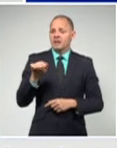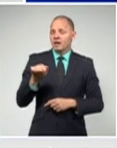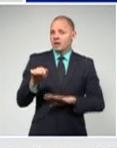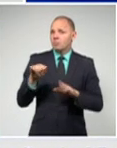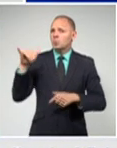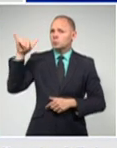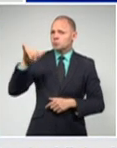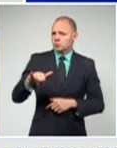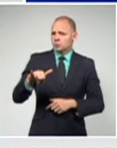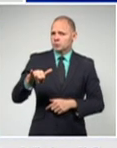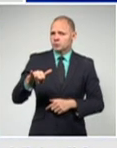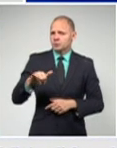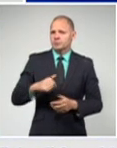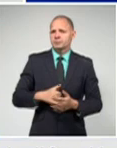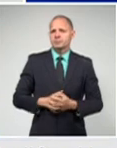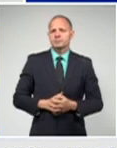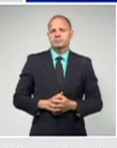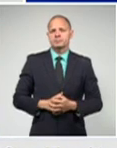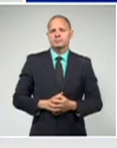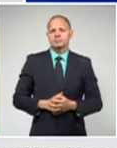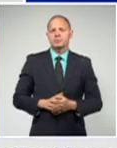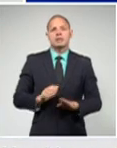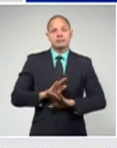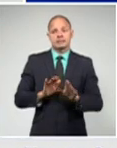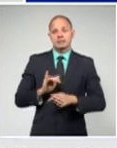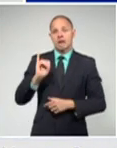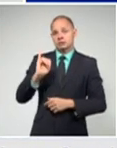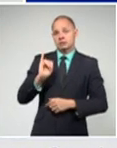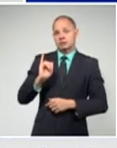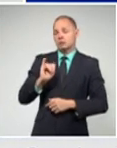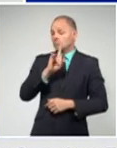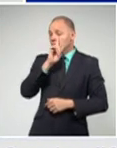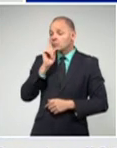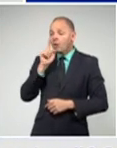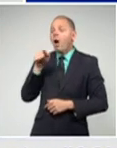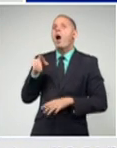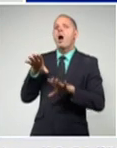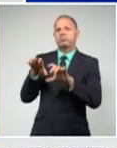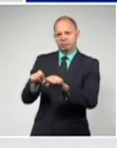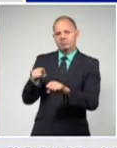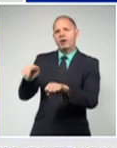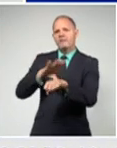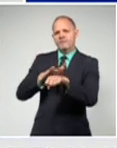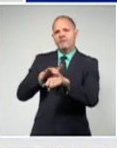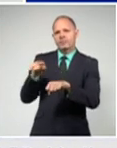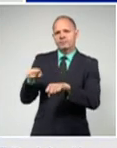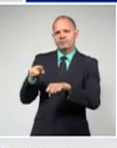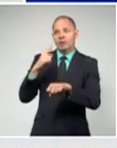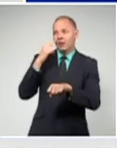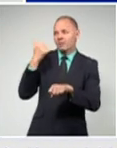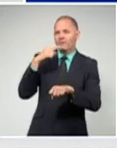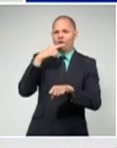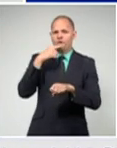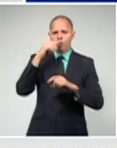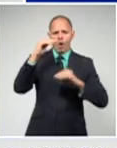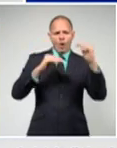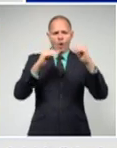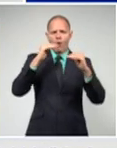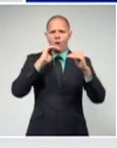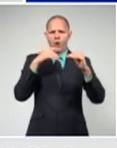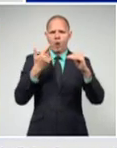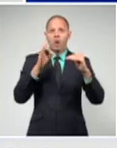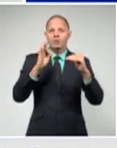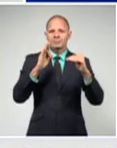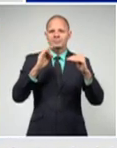protocolo establecido se confirmaron con COVID-19. Ahí ustedes lo tienen representado. Es